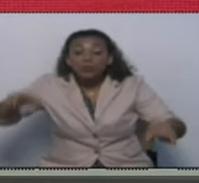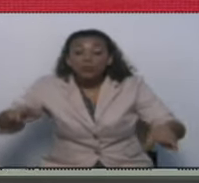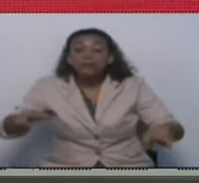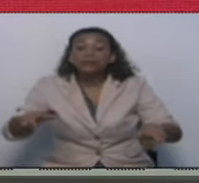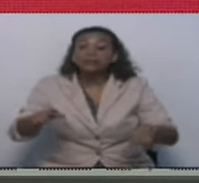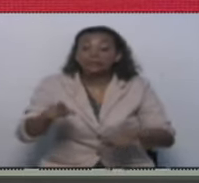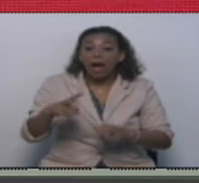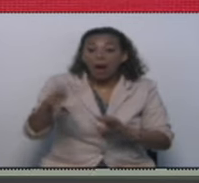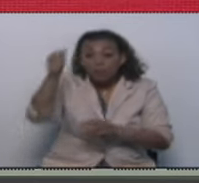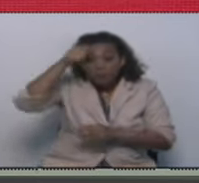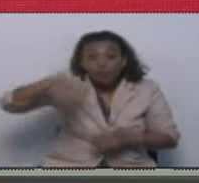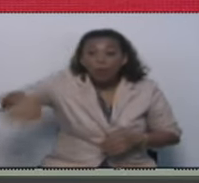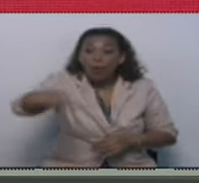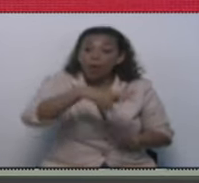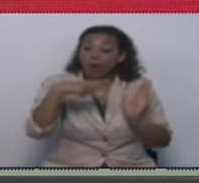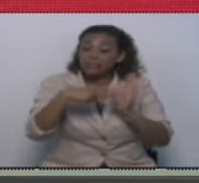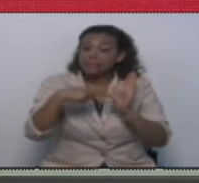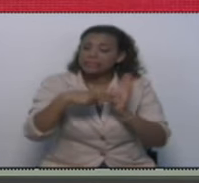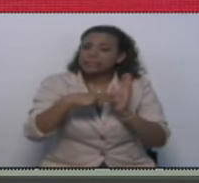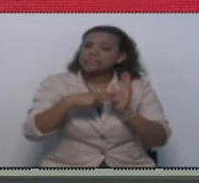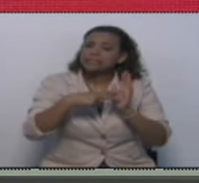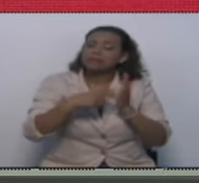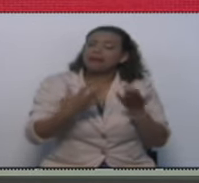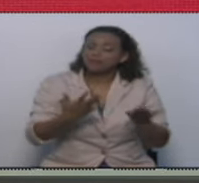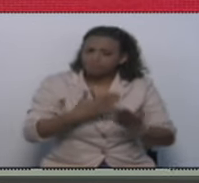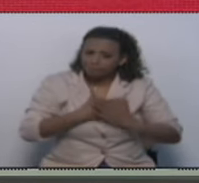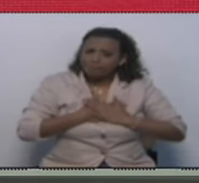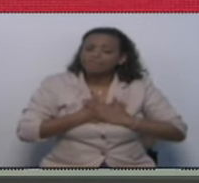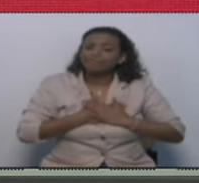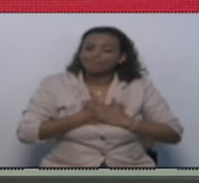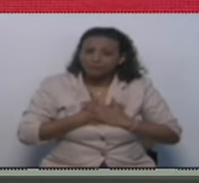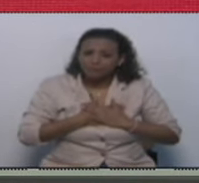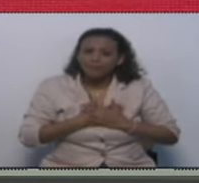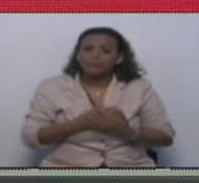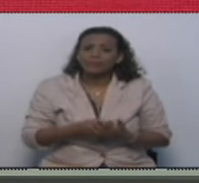humanitarias a nuestros países,